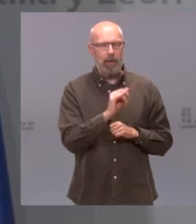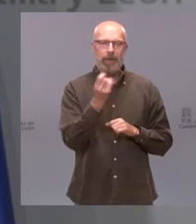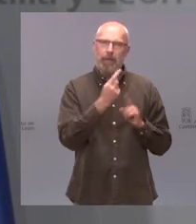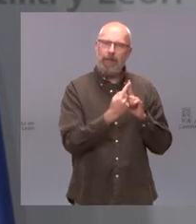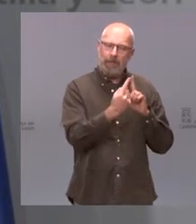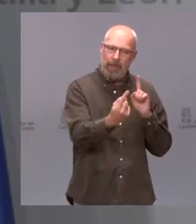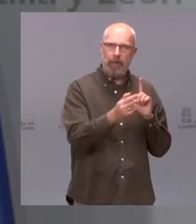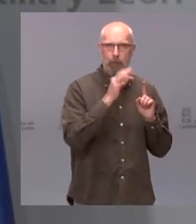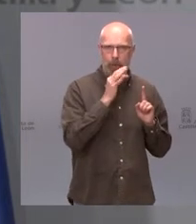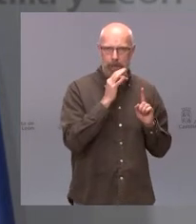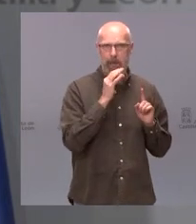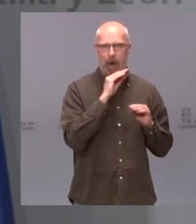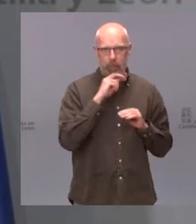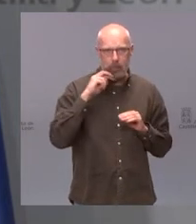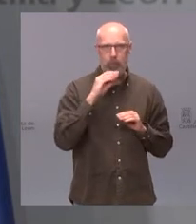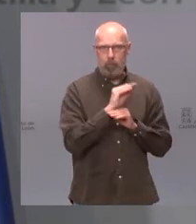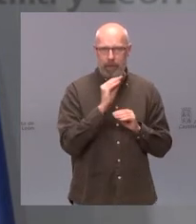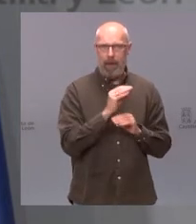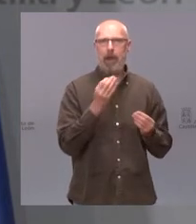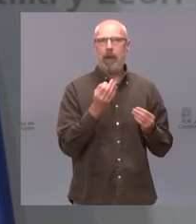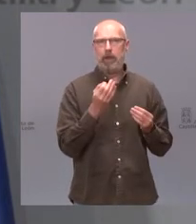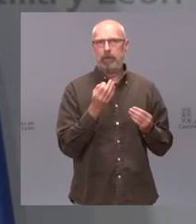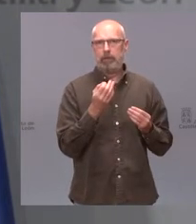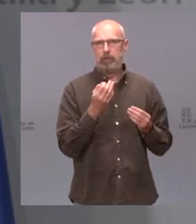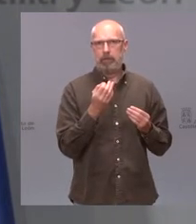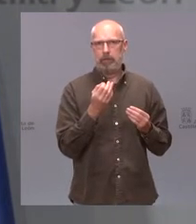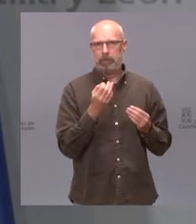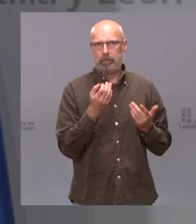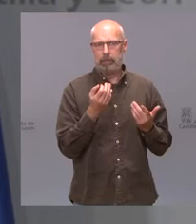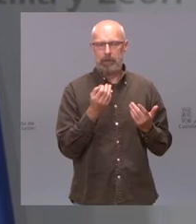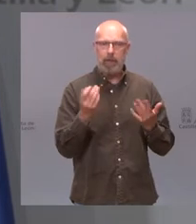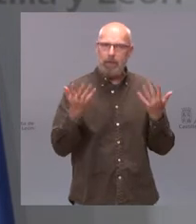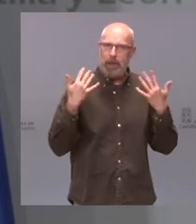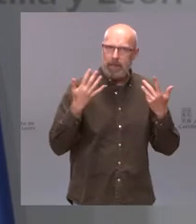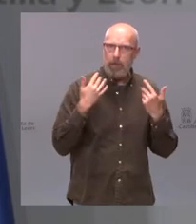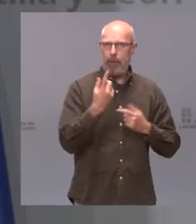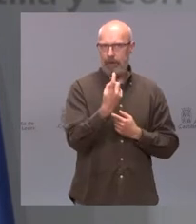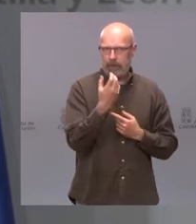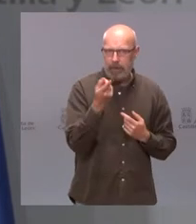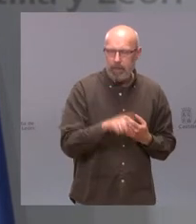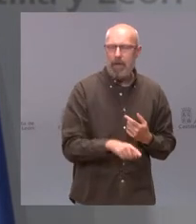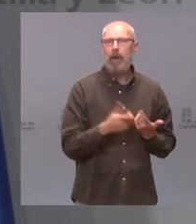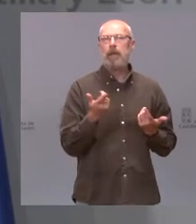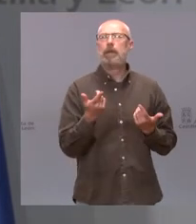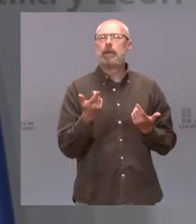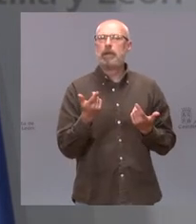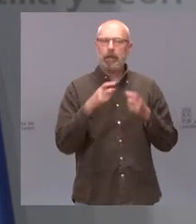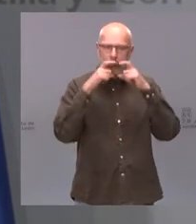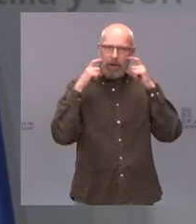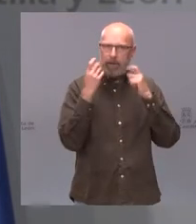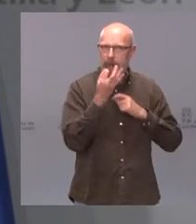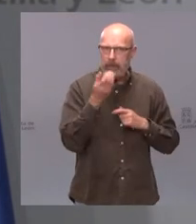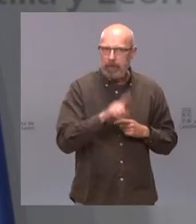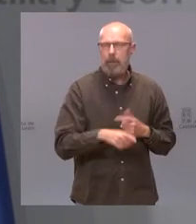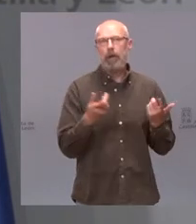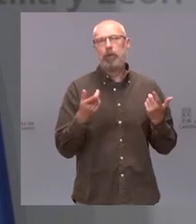y aún necesitamos mantener la ventilación y aún necesitamos el uso de mascarilla. Todo eso